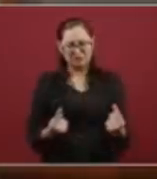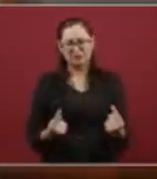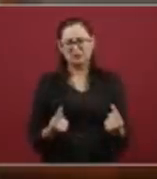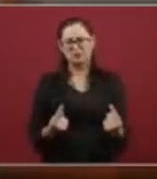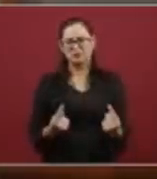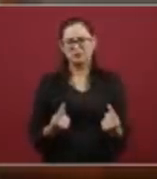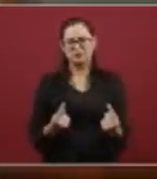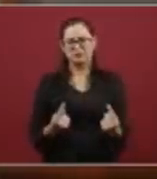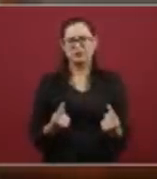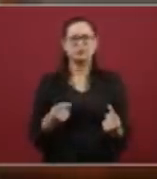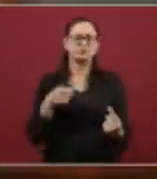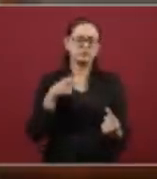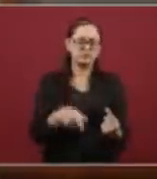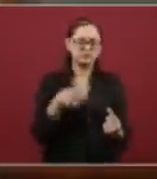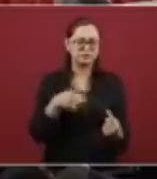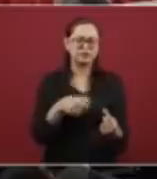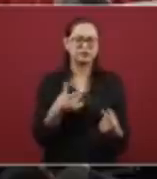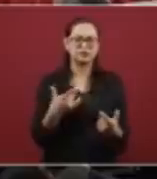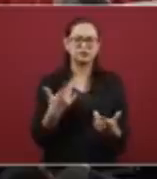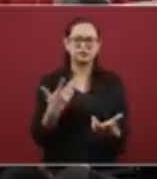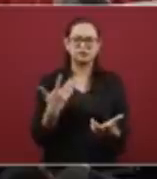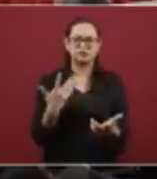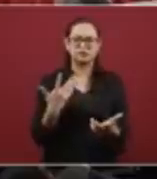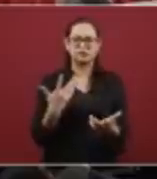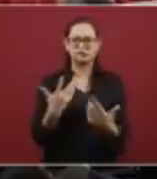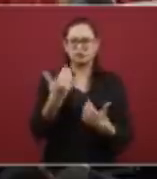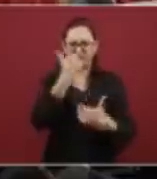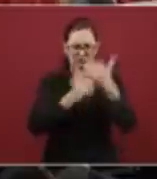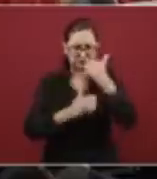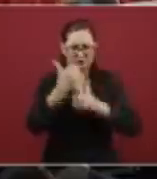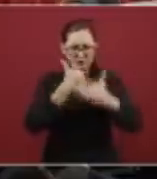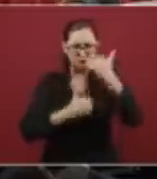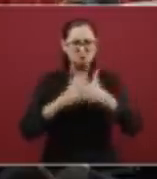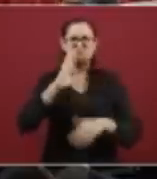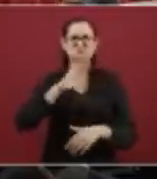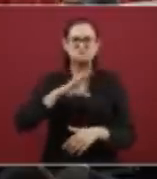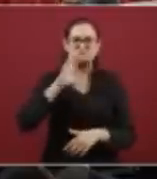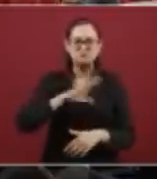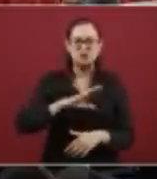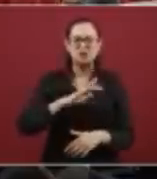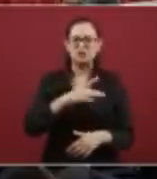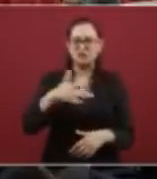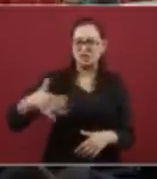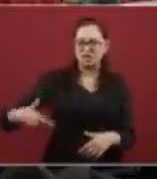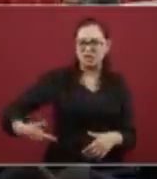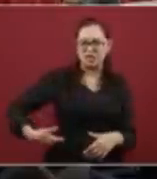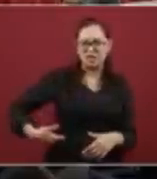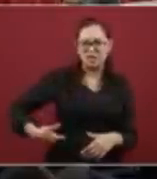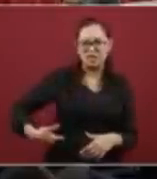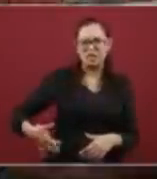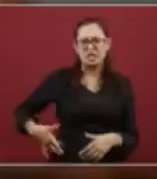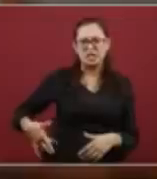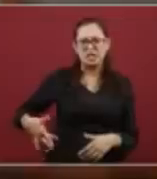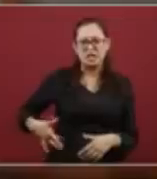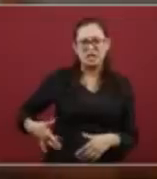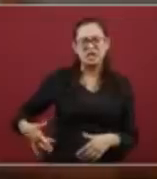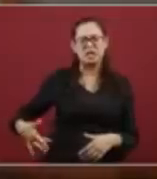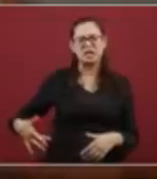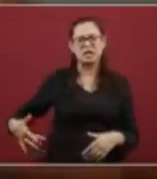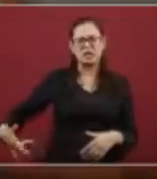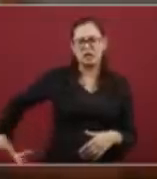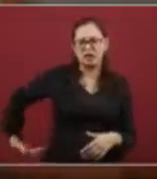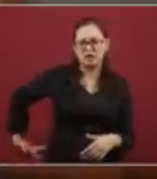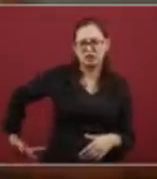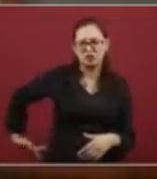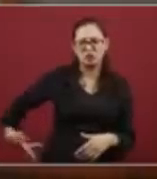de donación de órganos por la comida chatarra, precisamente, ¿no?, de hígado, de riñón, hasta de